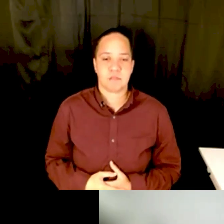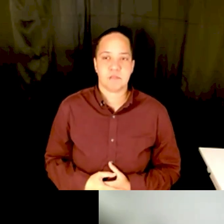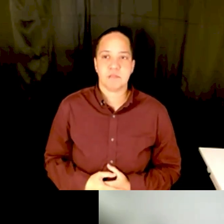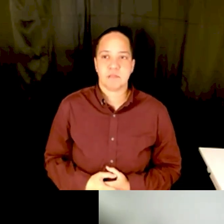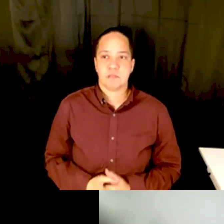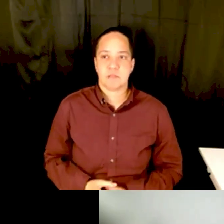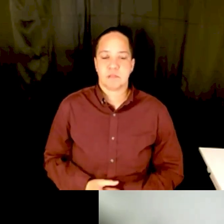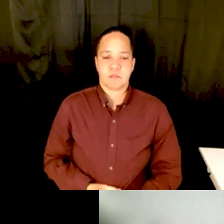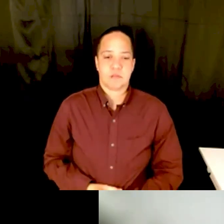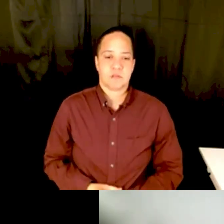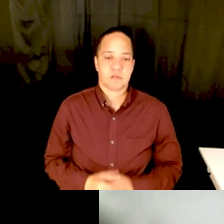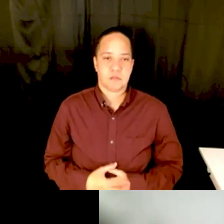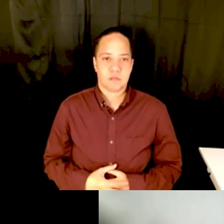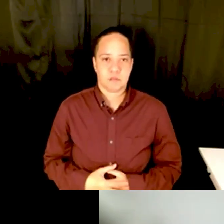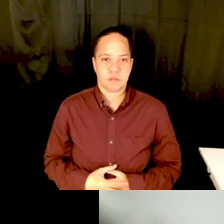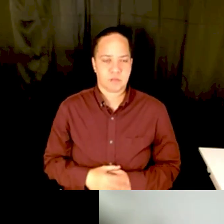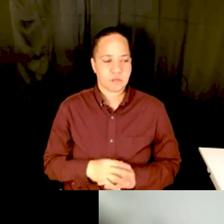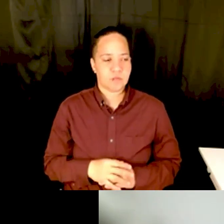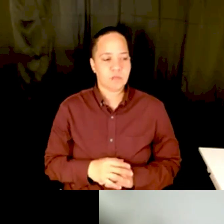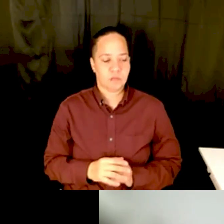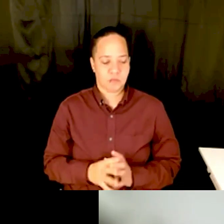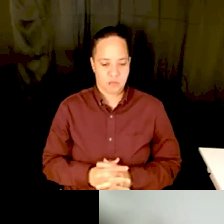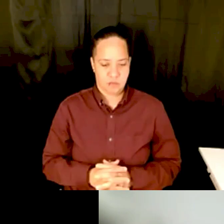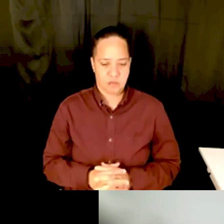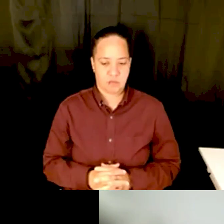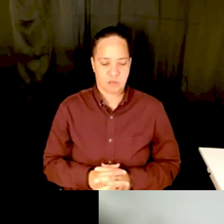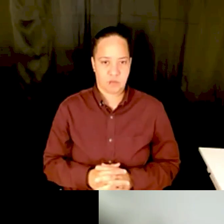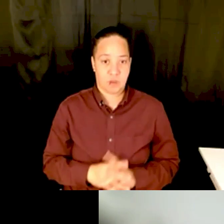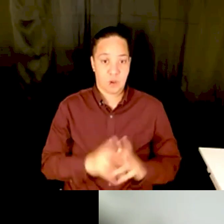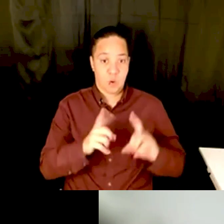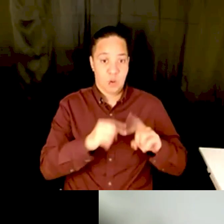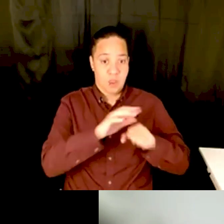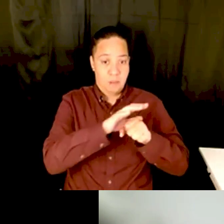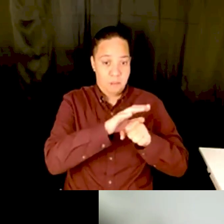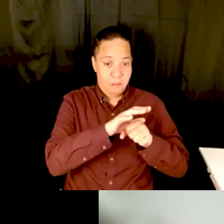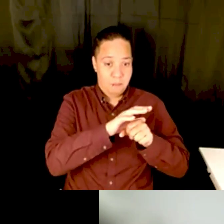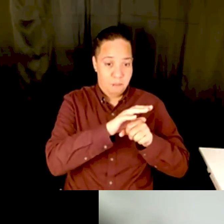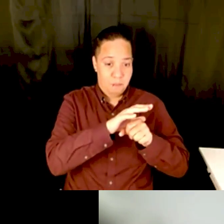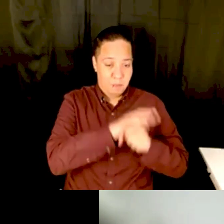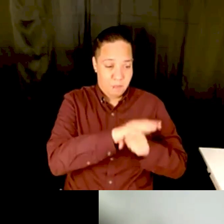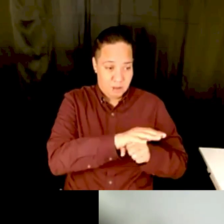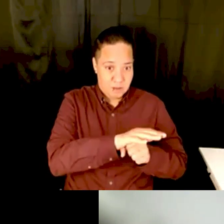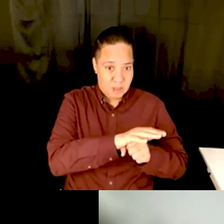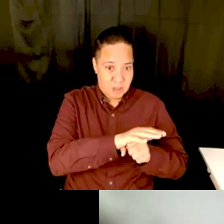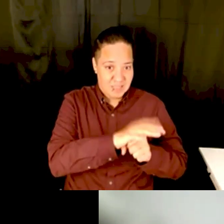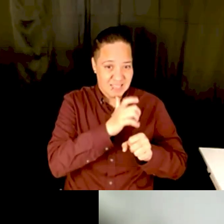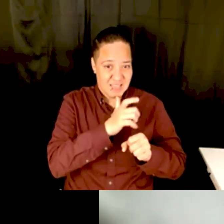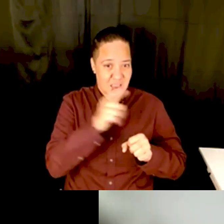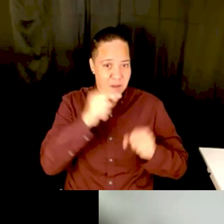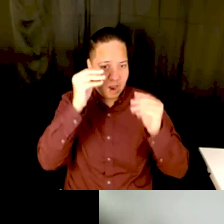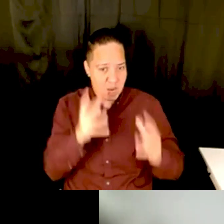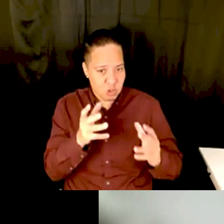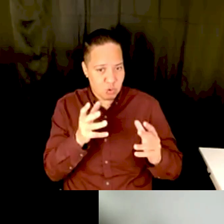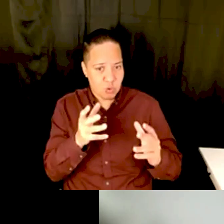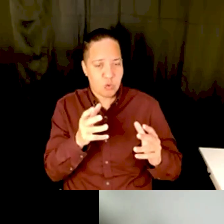Por acá nos escriben, cuando un maestro es el estresor, ¿qué alternativa sugiere?